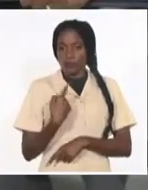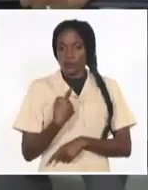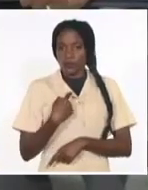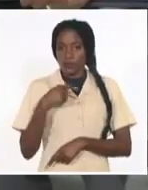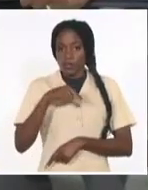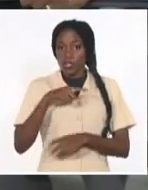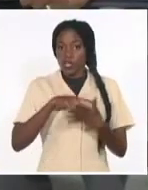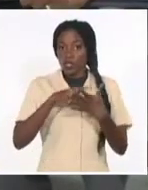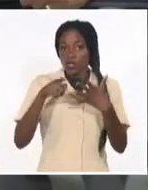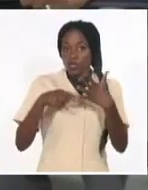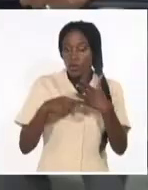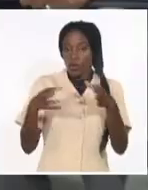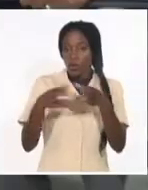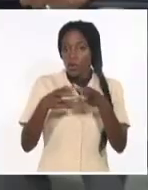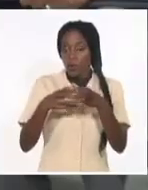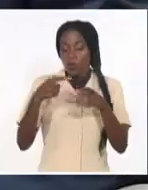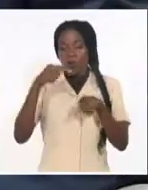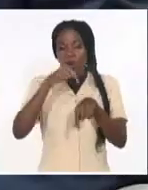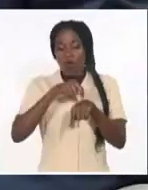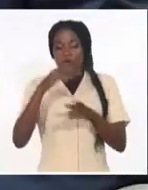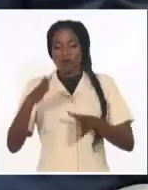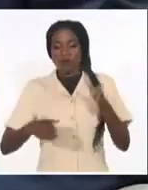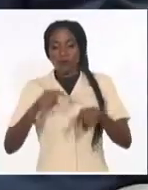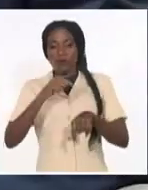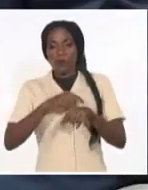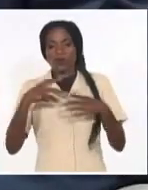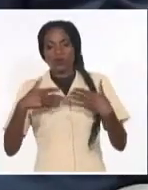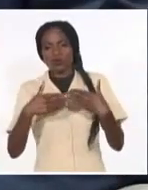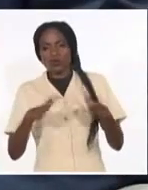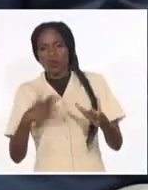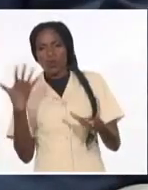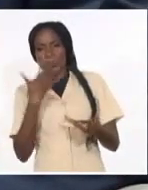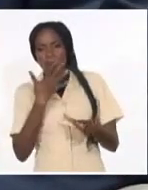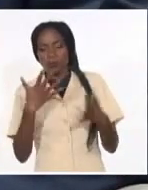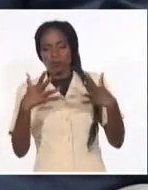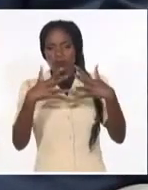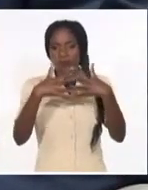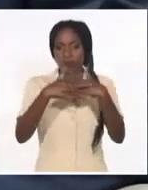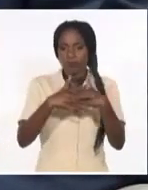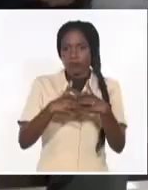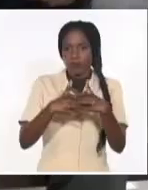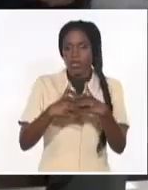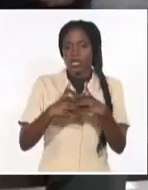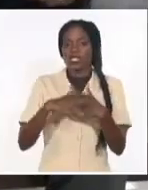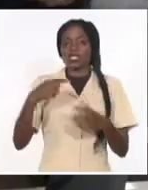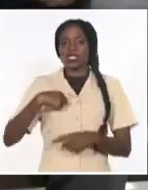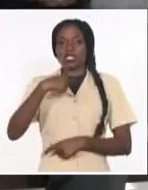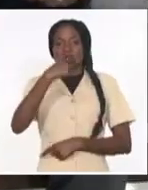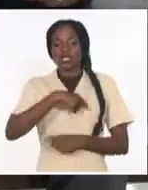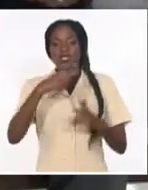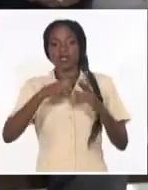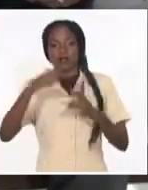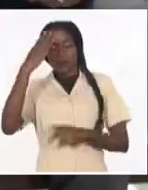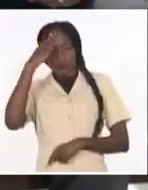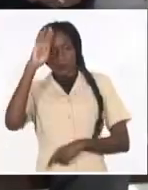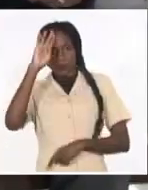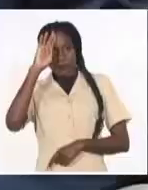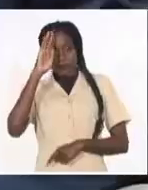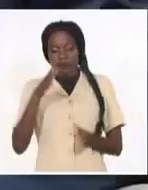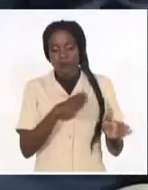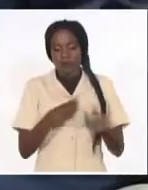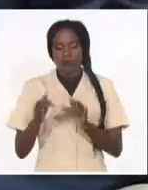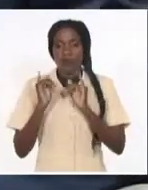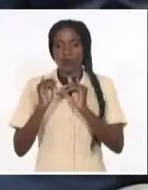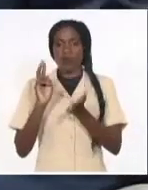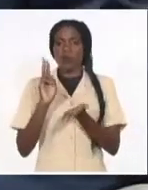consensos indudablemente abren una etapa nueva en las relaciones entre la República Popular China y Cuba. Por otra parte, vemos su